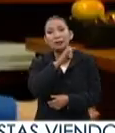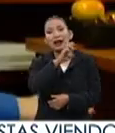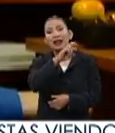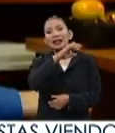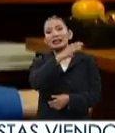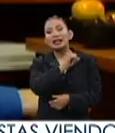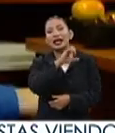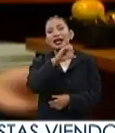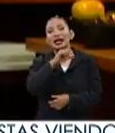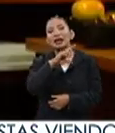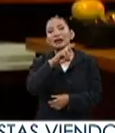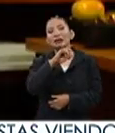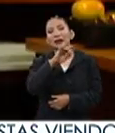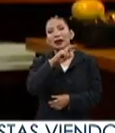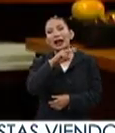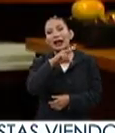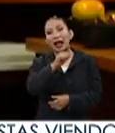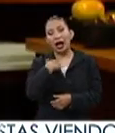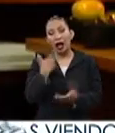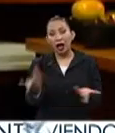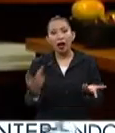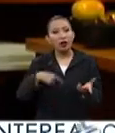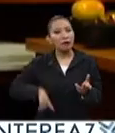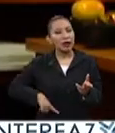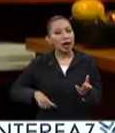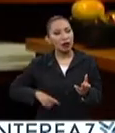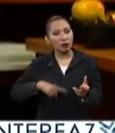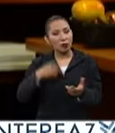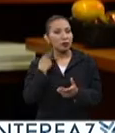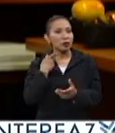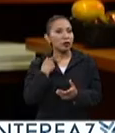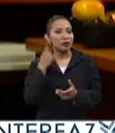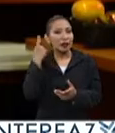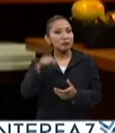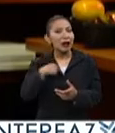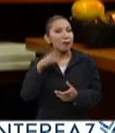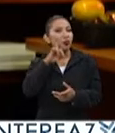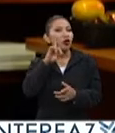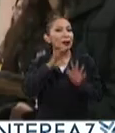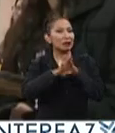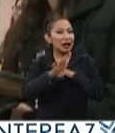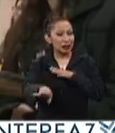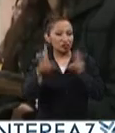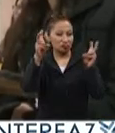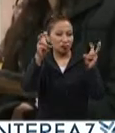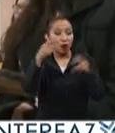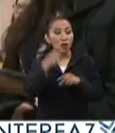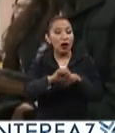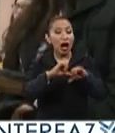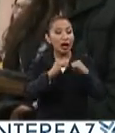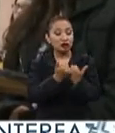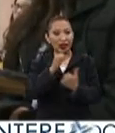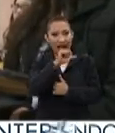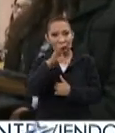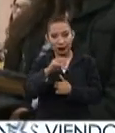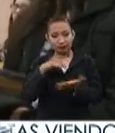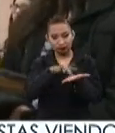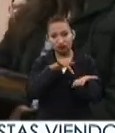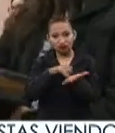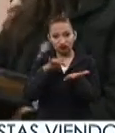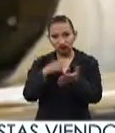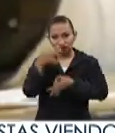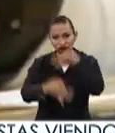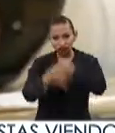Berenice Valdés Rivera, coordinadora de políticas públicas del Instituto para las Mujeres en la Migración, una asociación civil que brinda